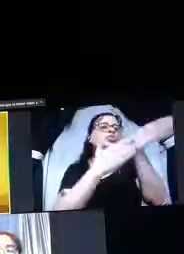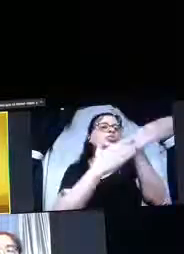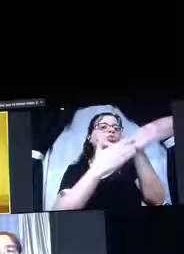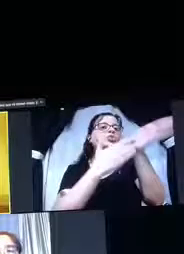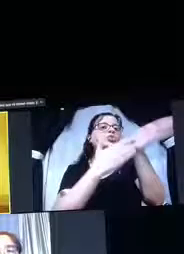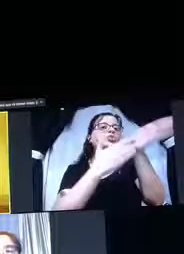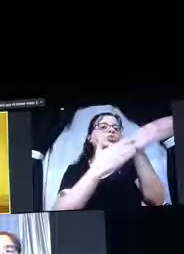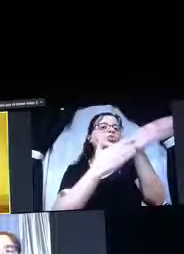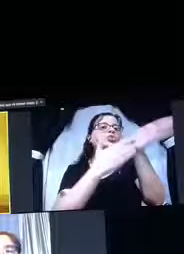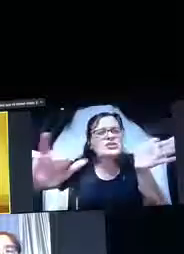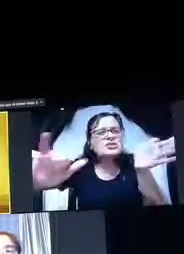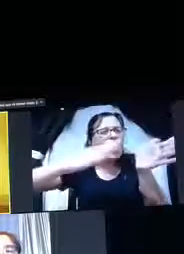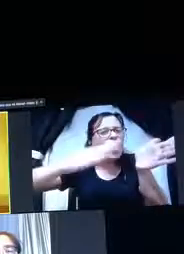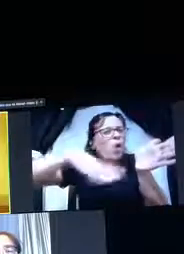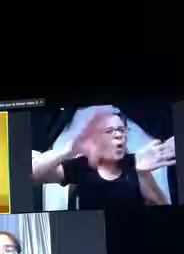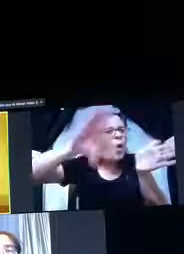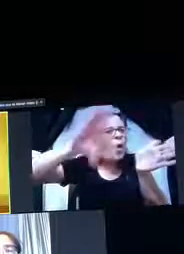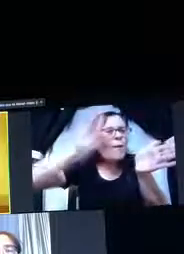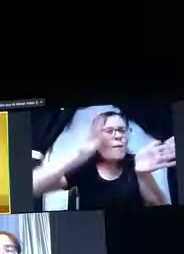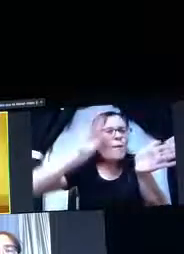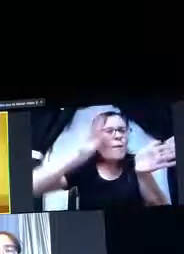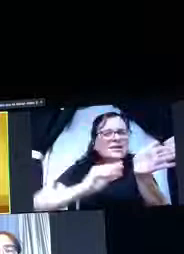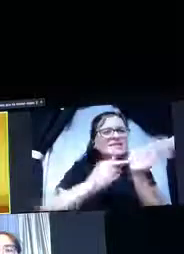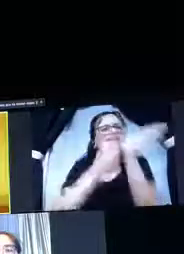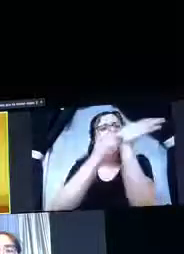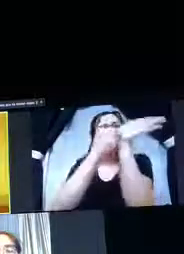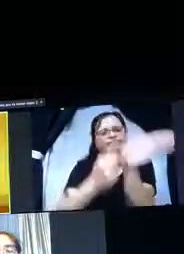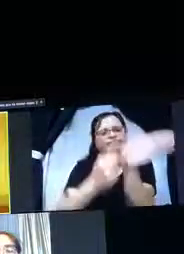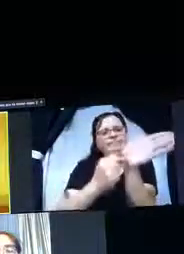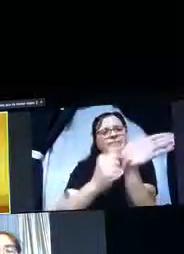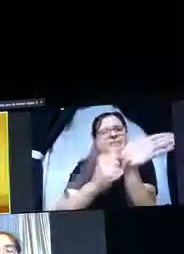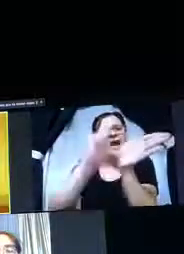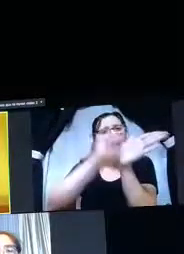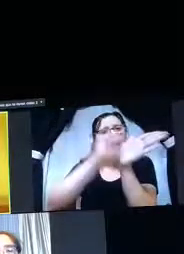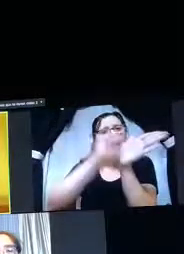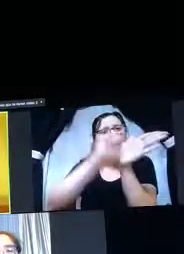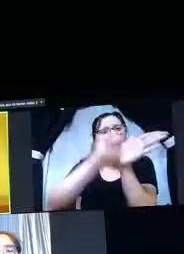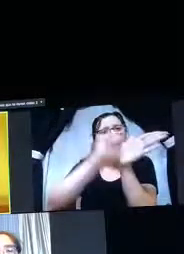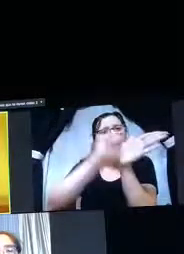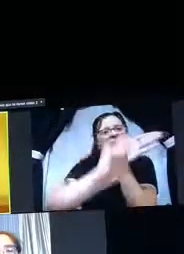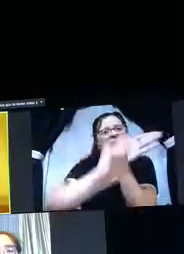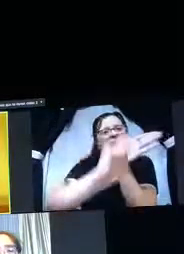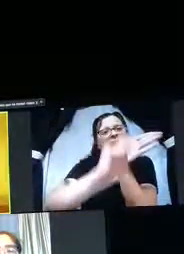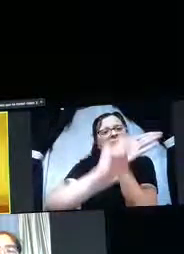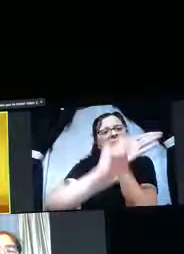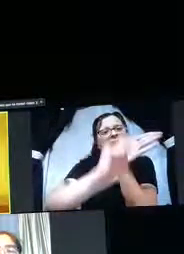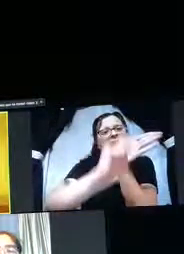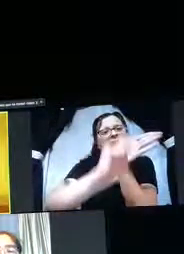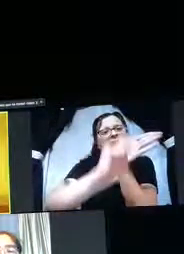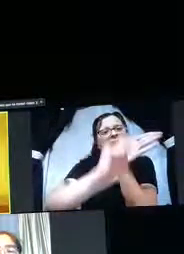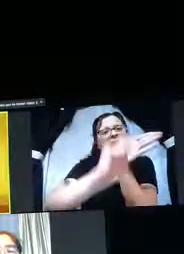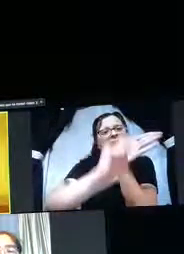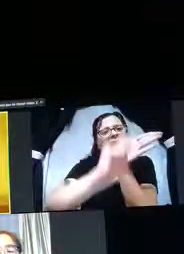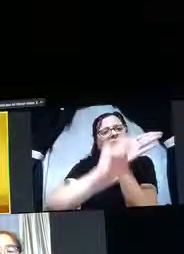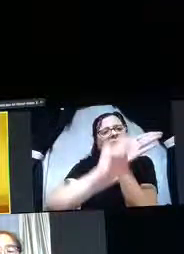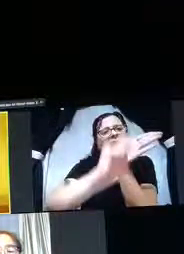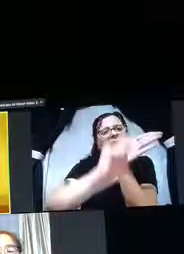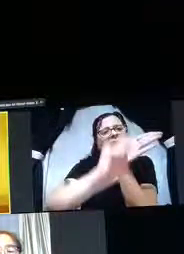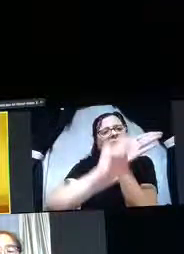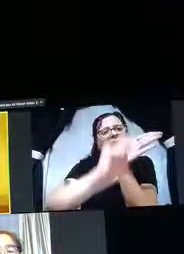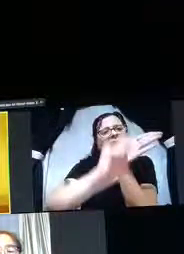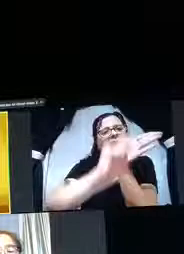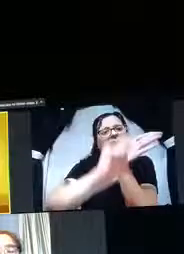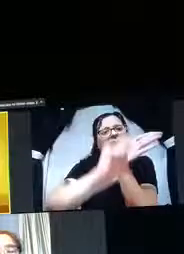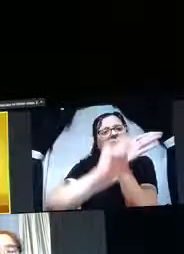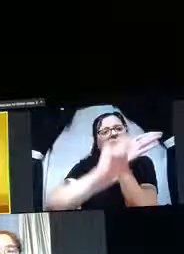que paulatinamente, ¿sí?, todas esas reglas de formación que después te van